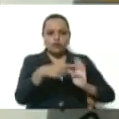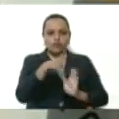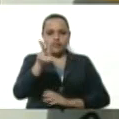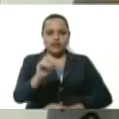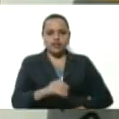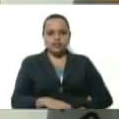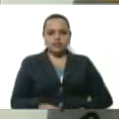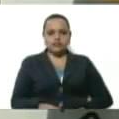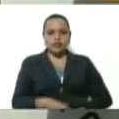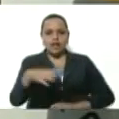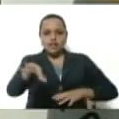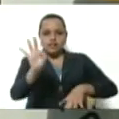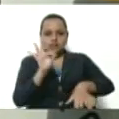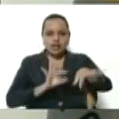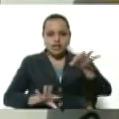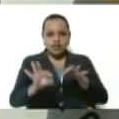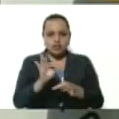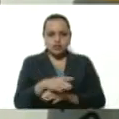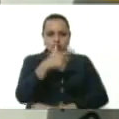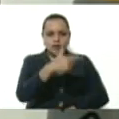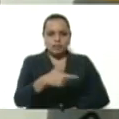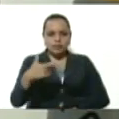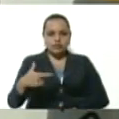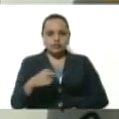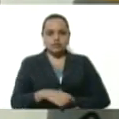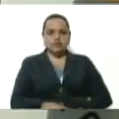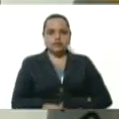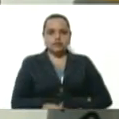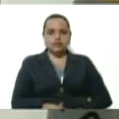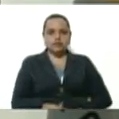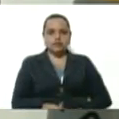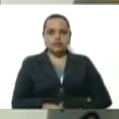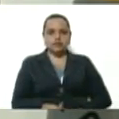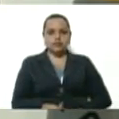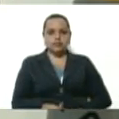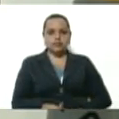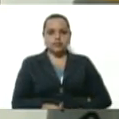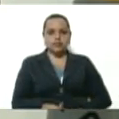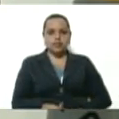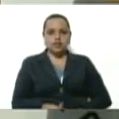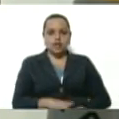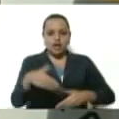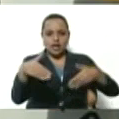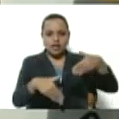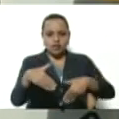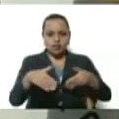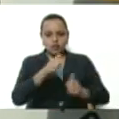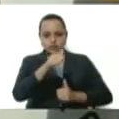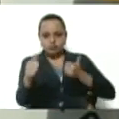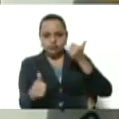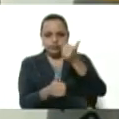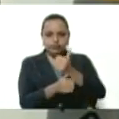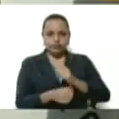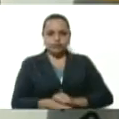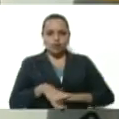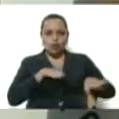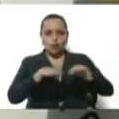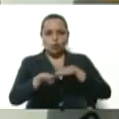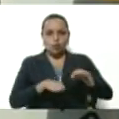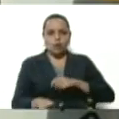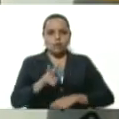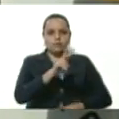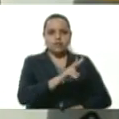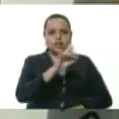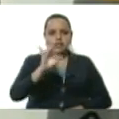2020. Selección de los integrantes de los organismos electorales subalternos, jueves 23